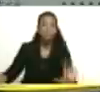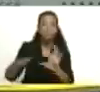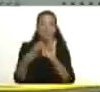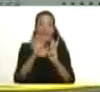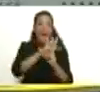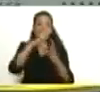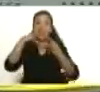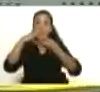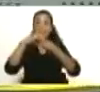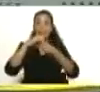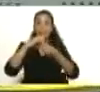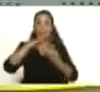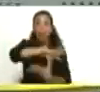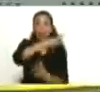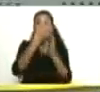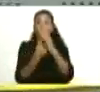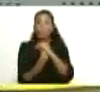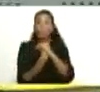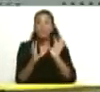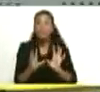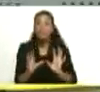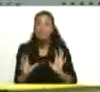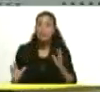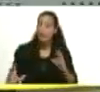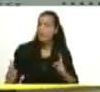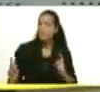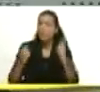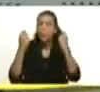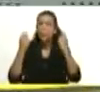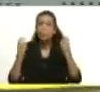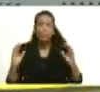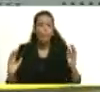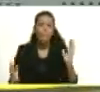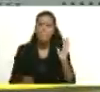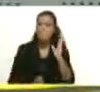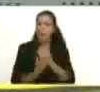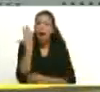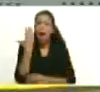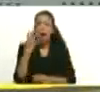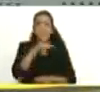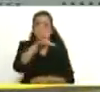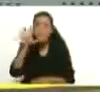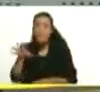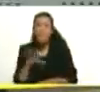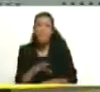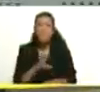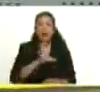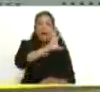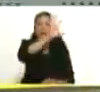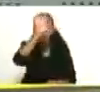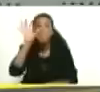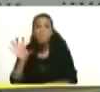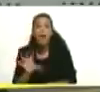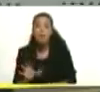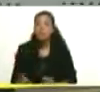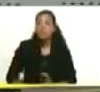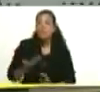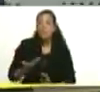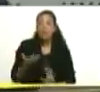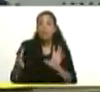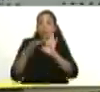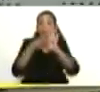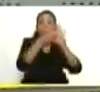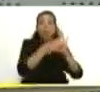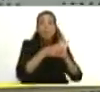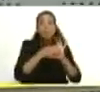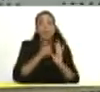que vincularla y tenemos que impulsar cooperaciones prácticas entre regiones, entre países. Y tenemos